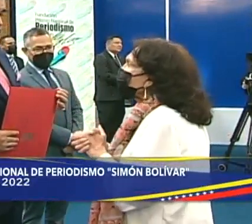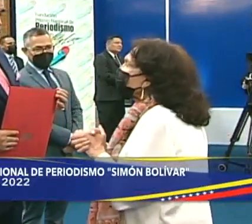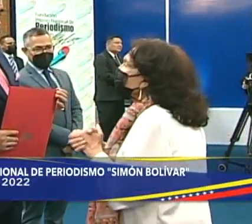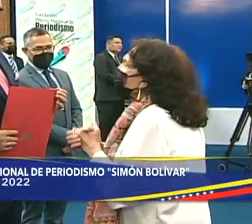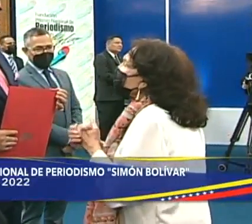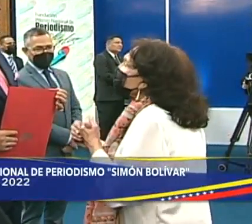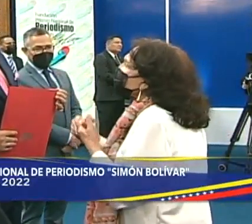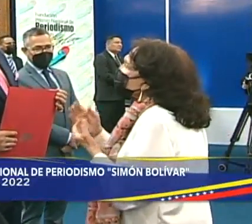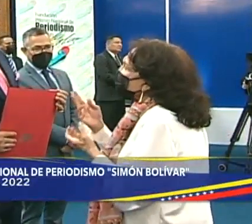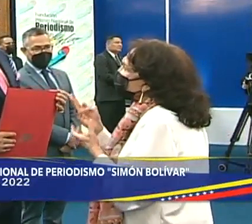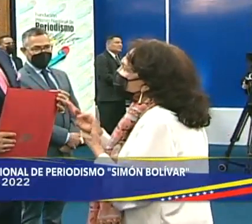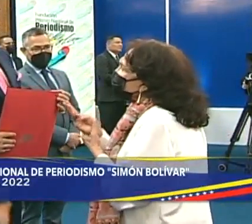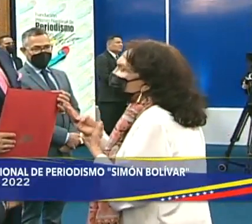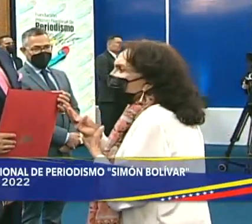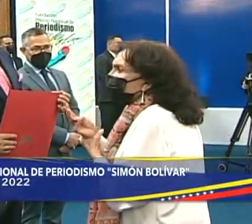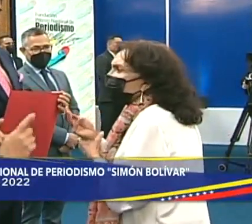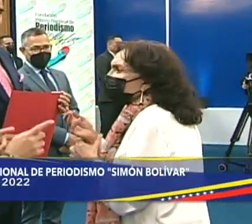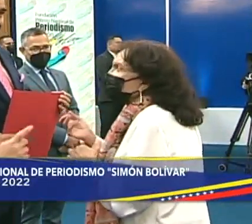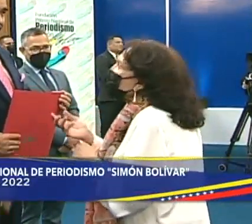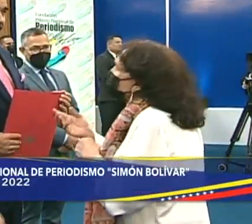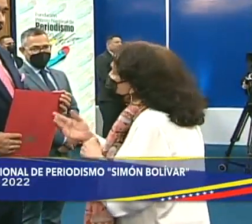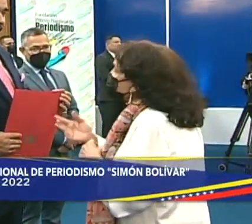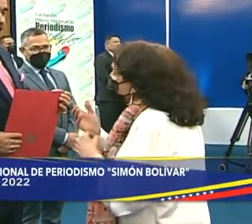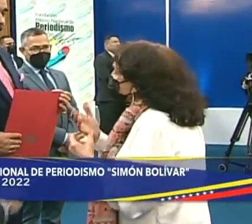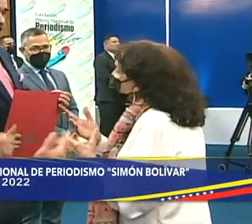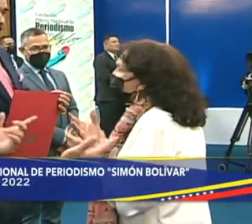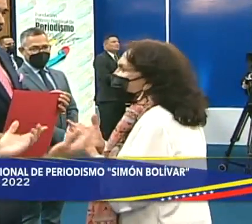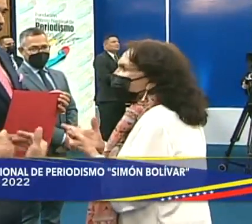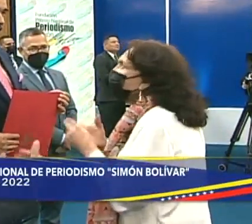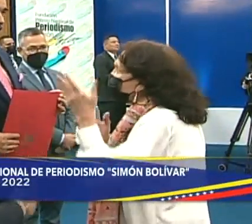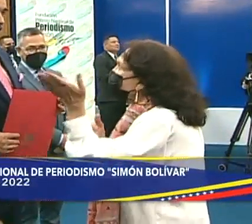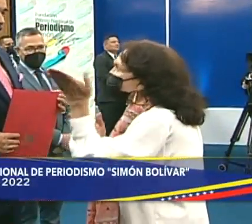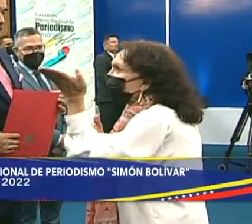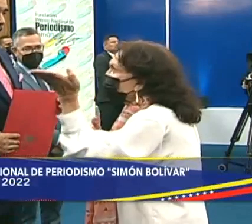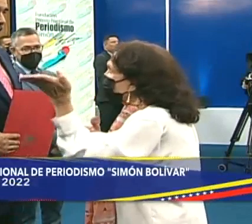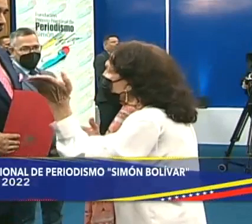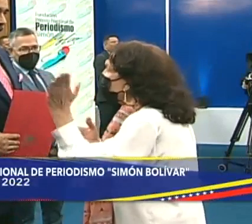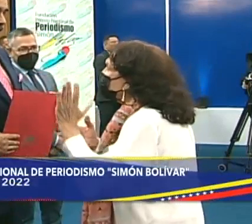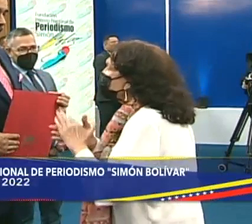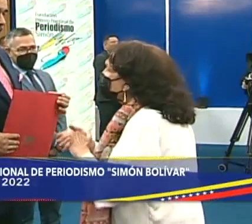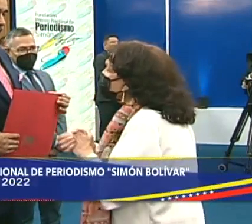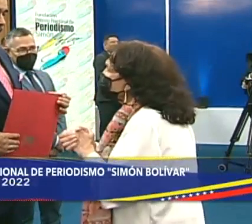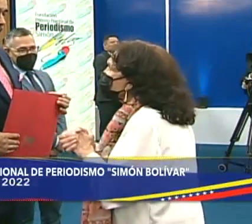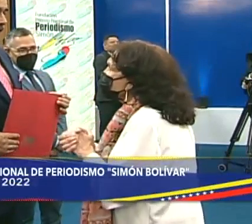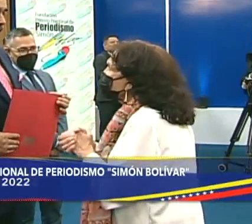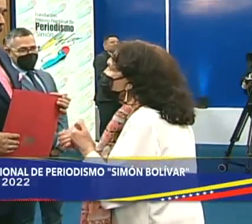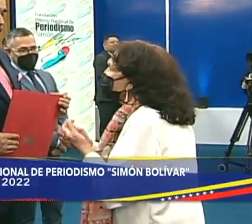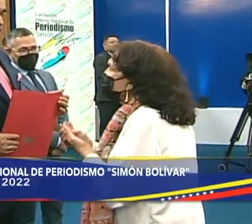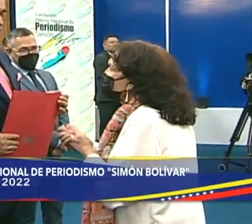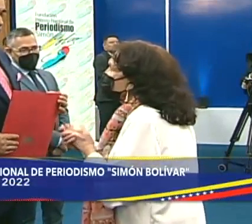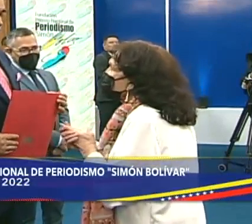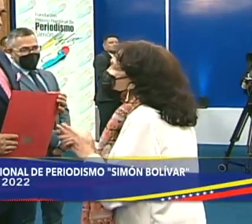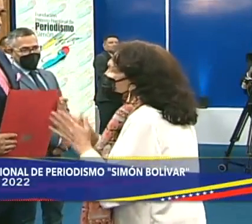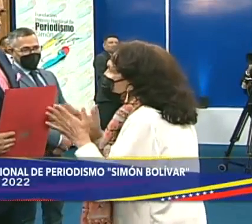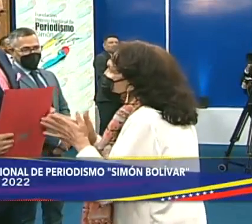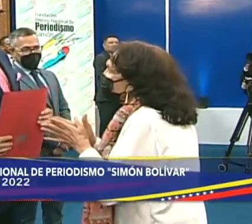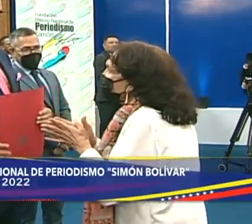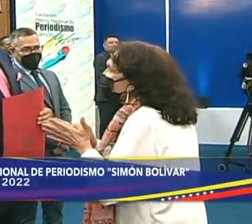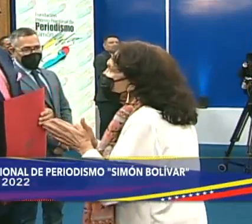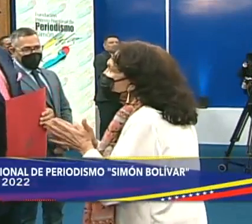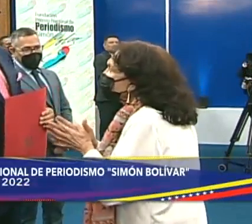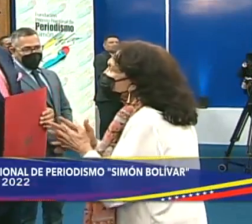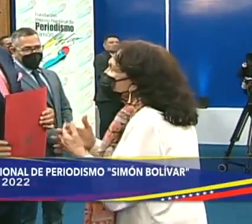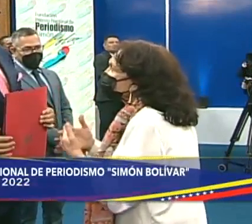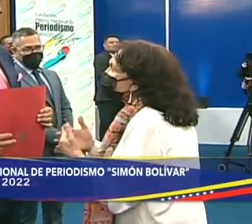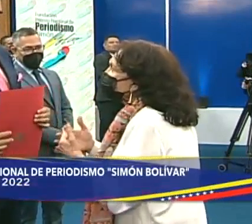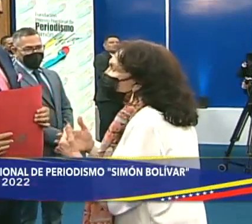para aportarle al gran debate internacional sobre situaciones como la coyuntura Rusia-Ucrania.